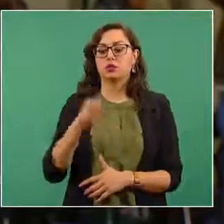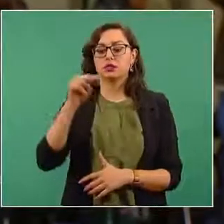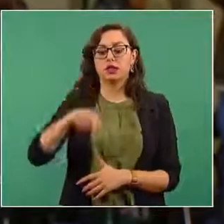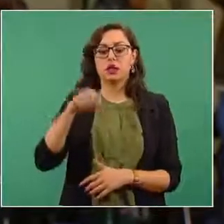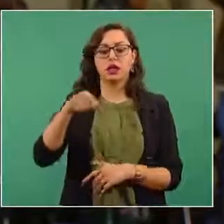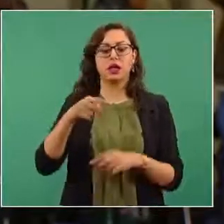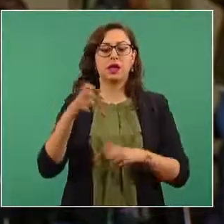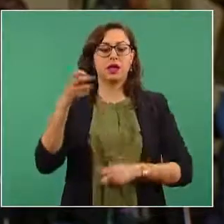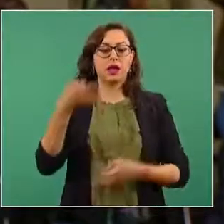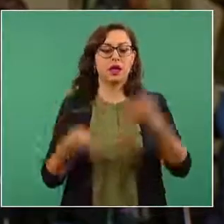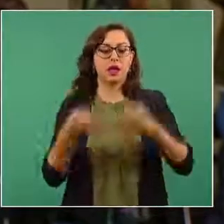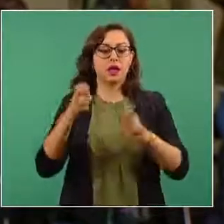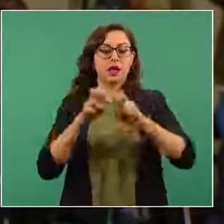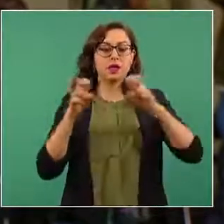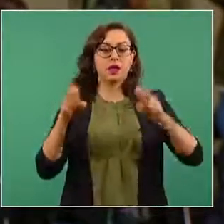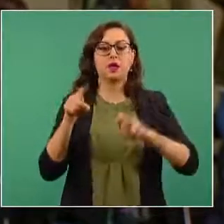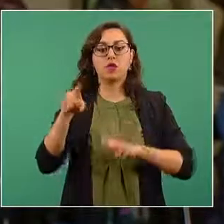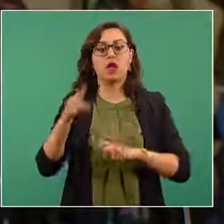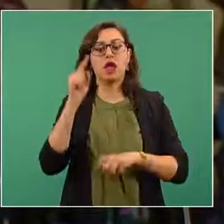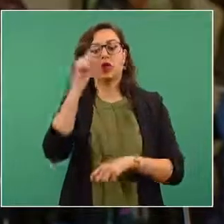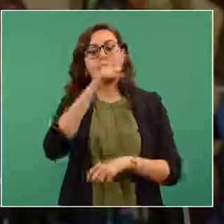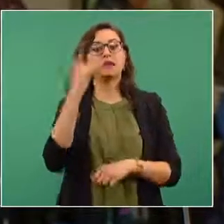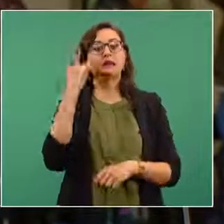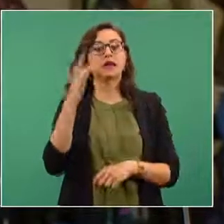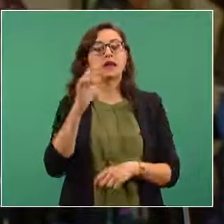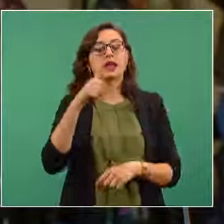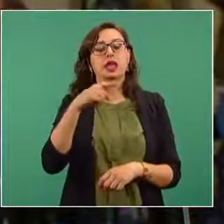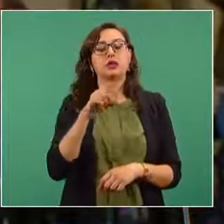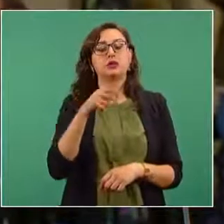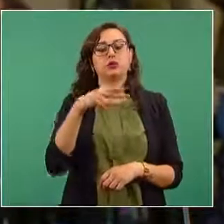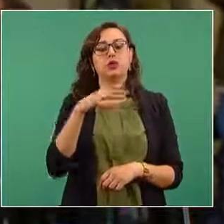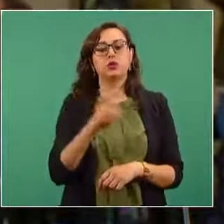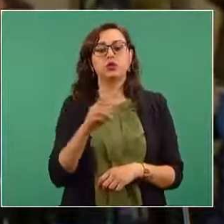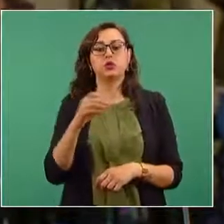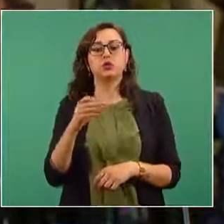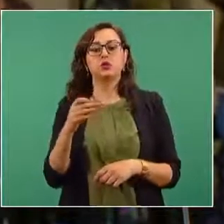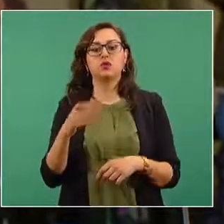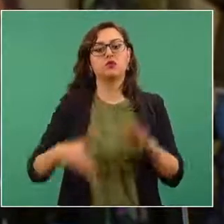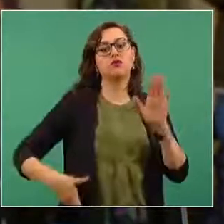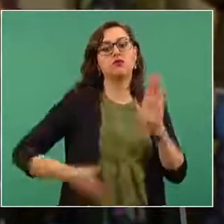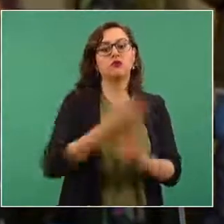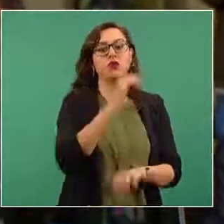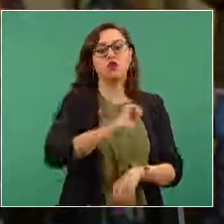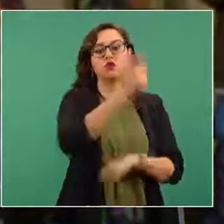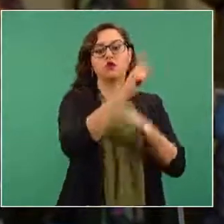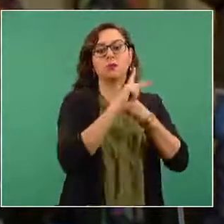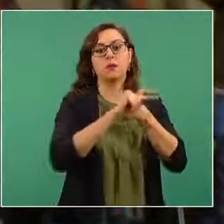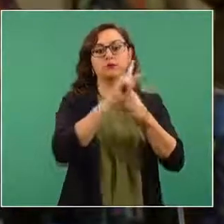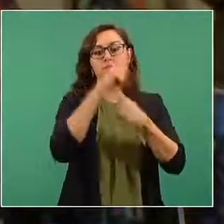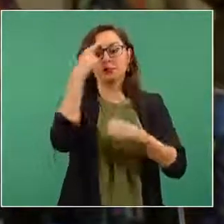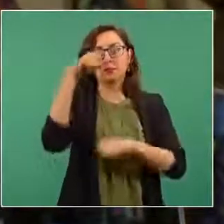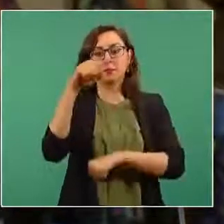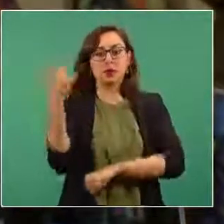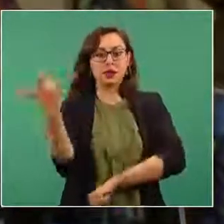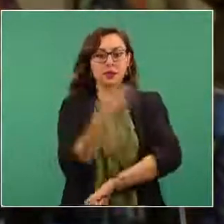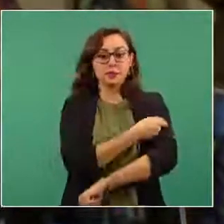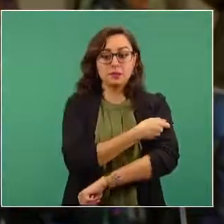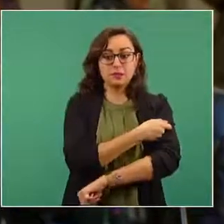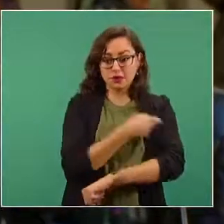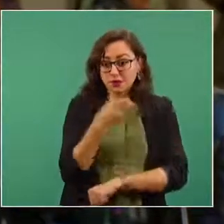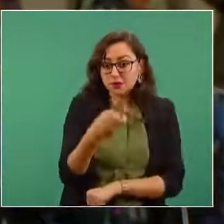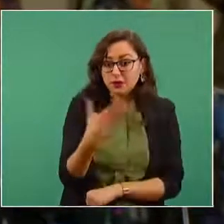los consulados al consulado de San Antonio a adquirir vacunas. ¿Esta información es correcta? Y si